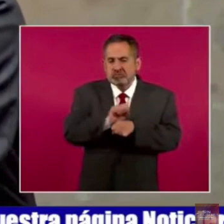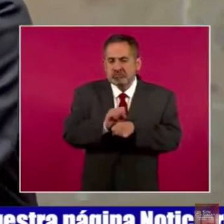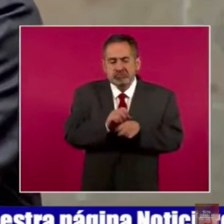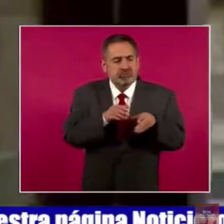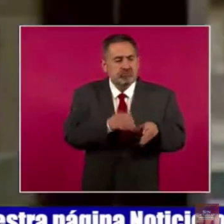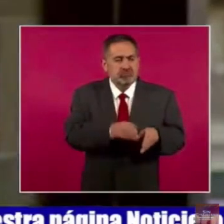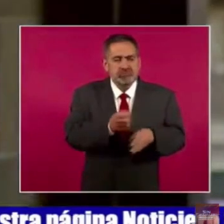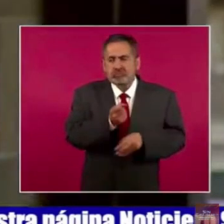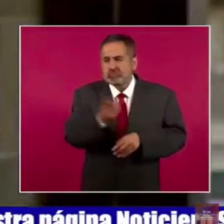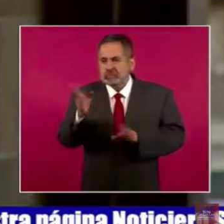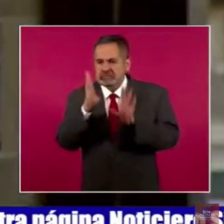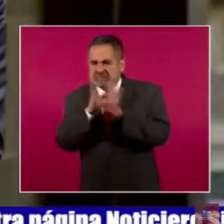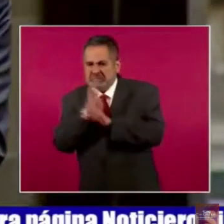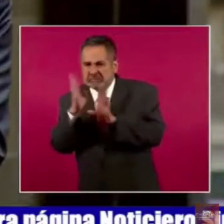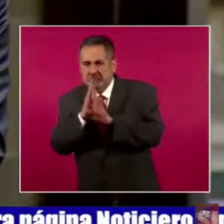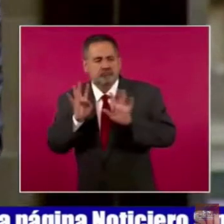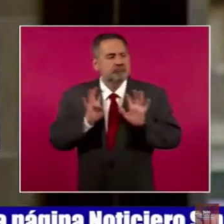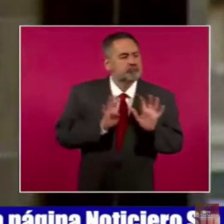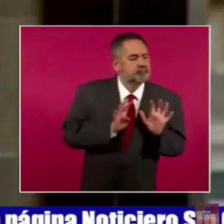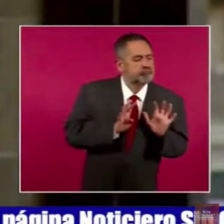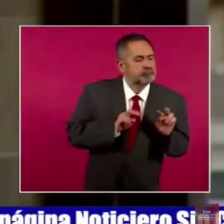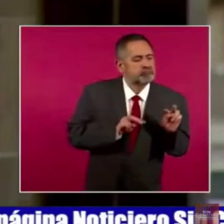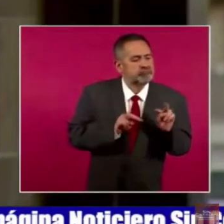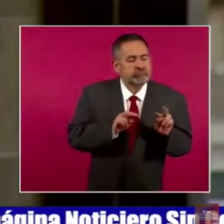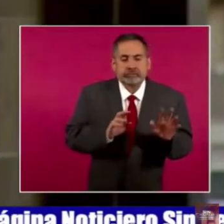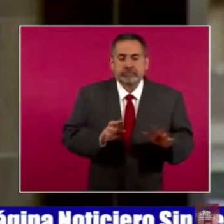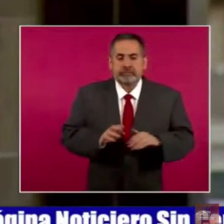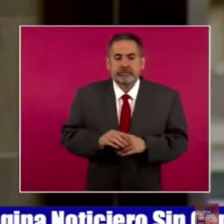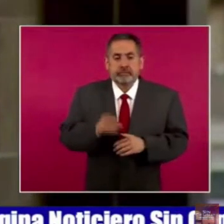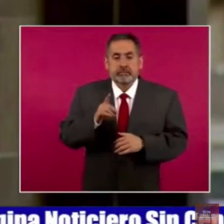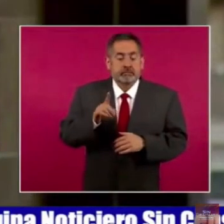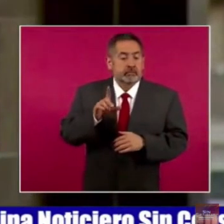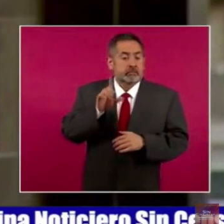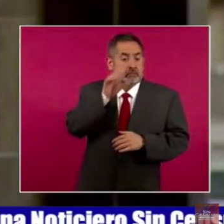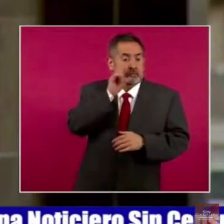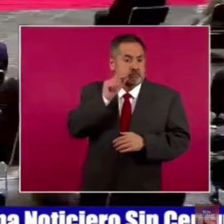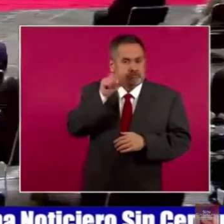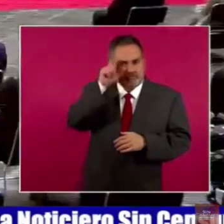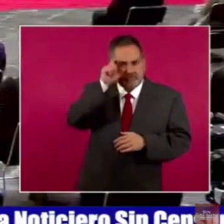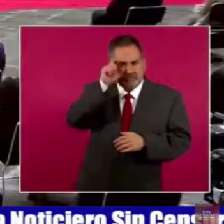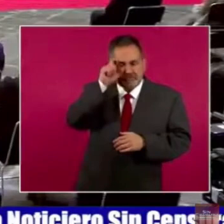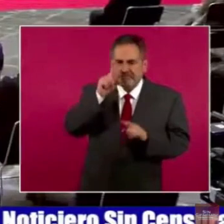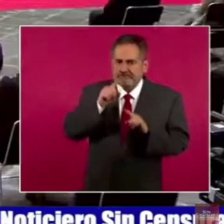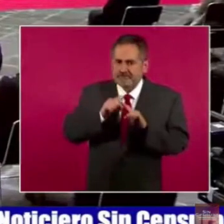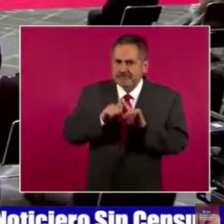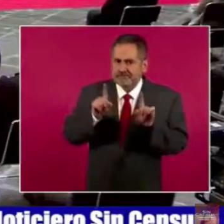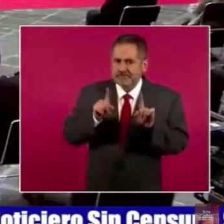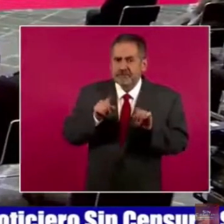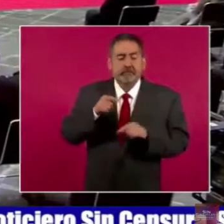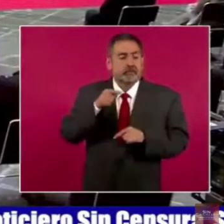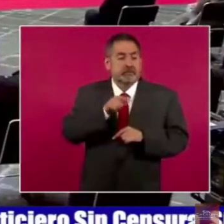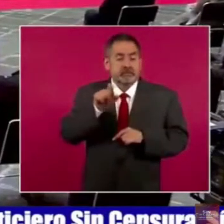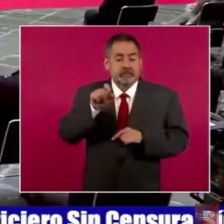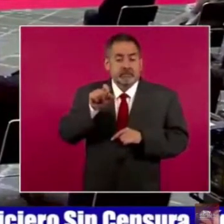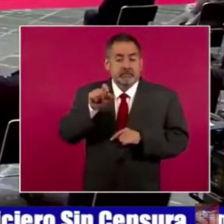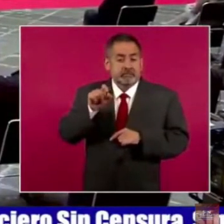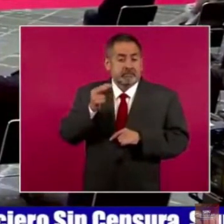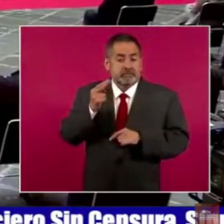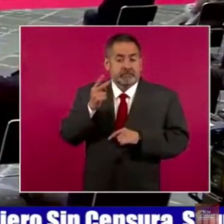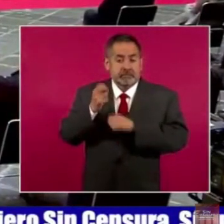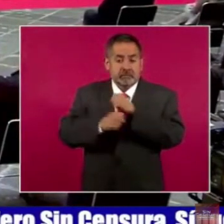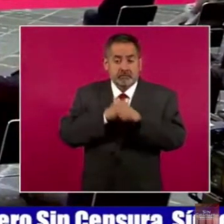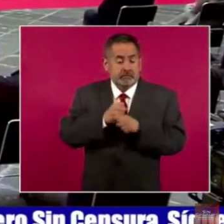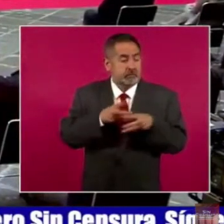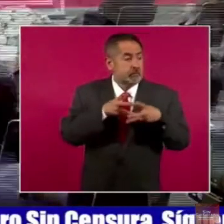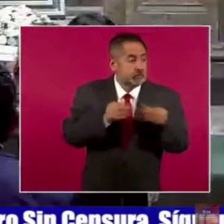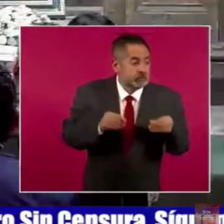de espías y polizontes, pero Ricardo Flores Magón, después de 25 años de